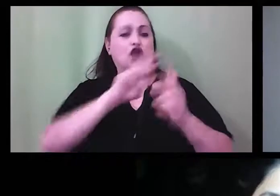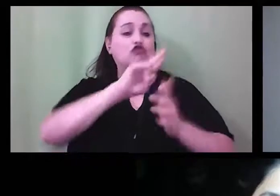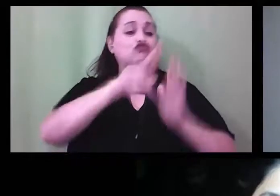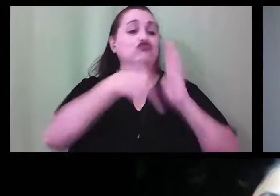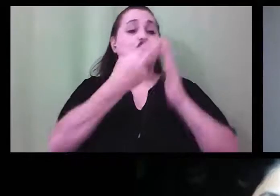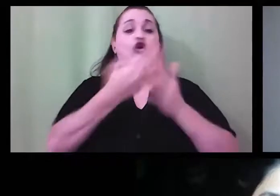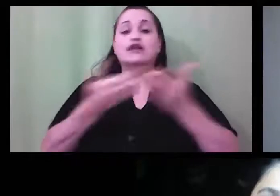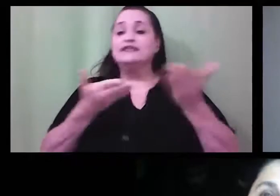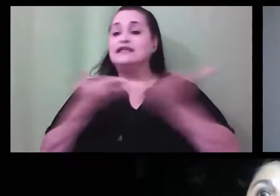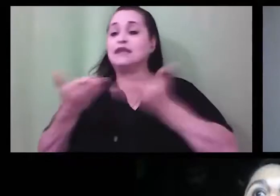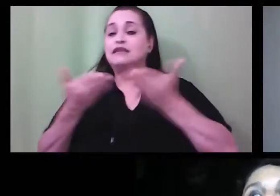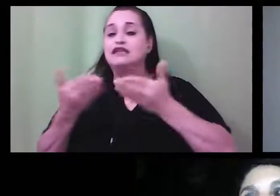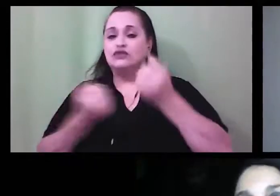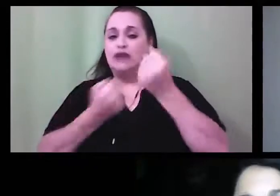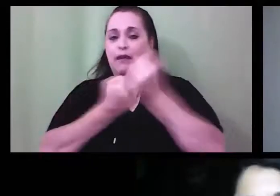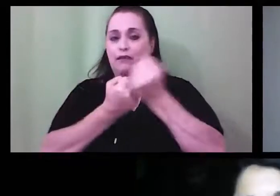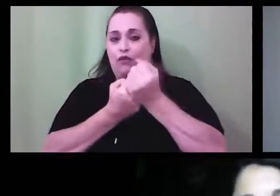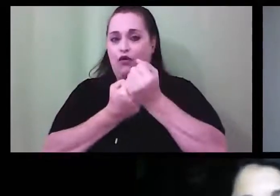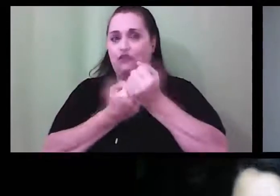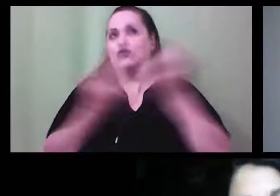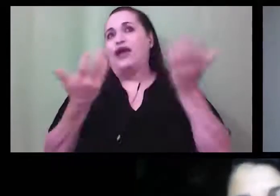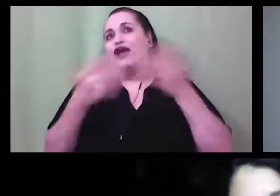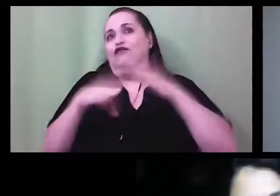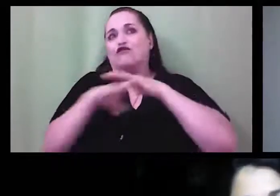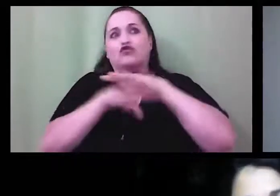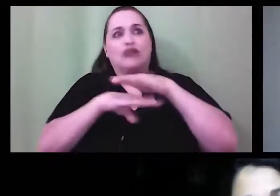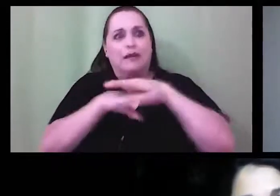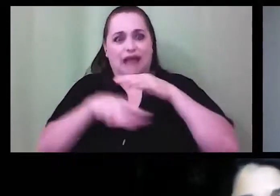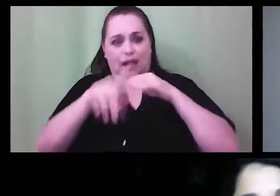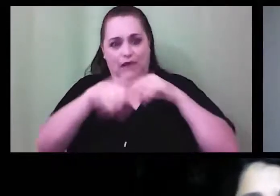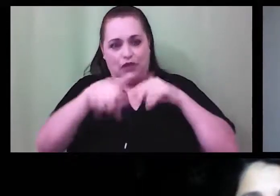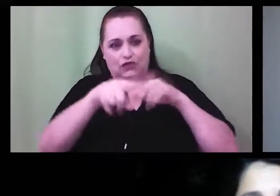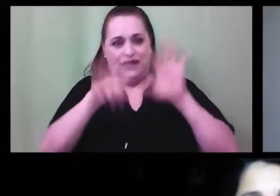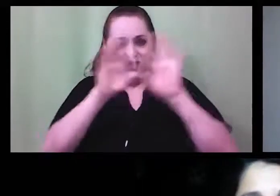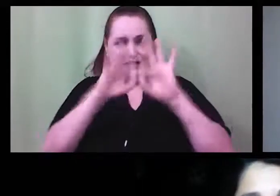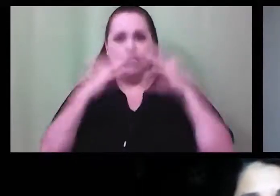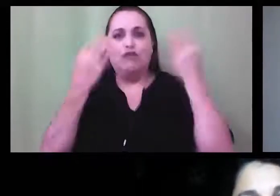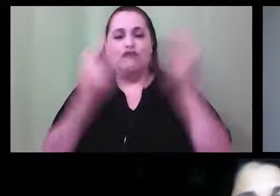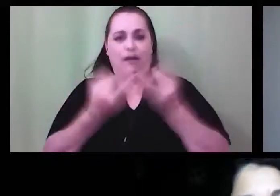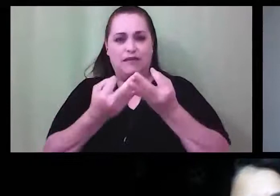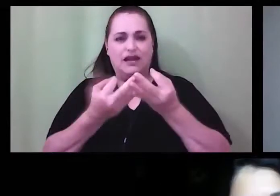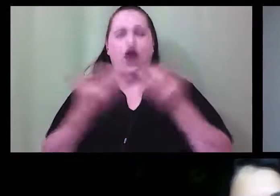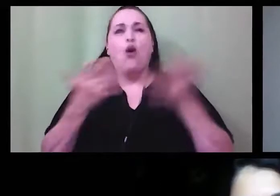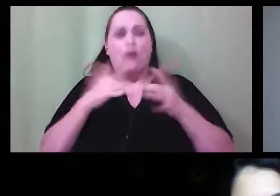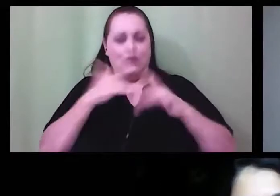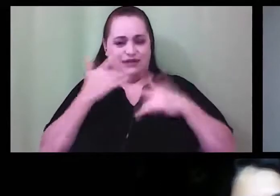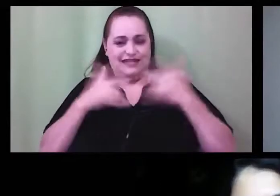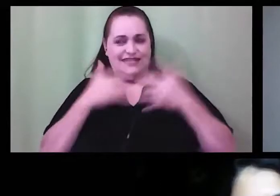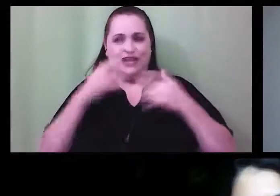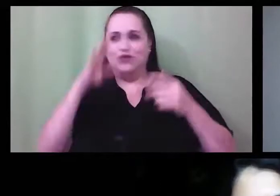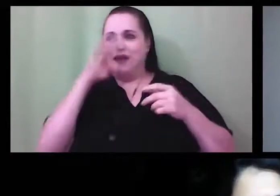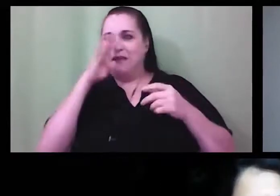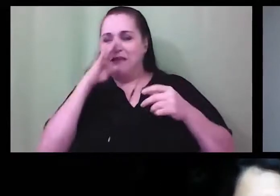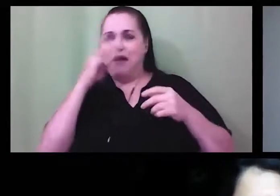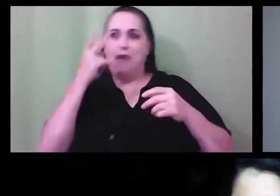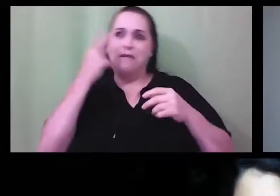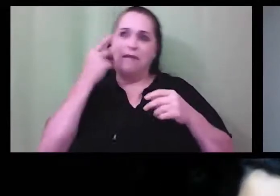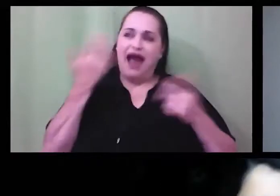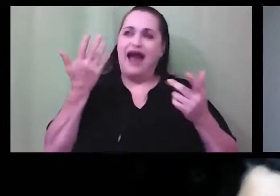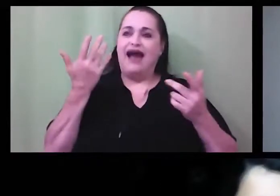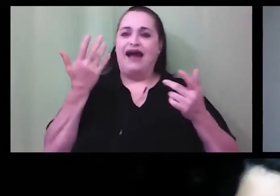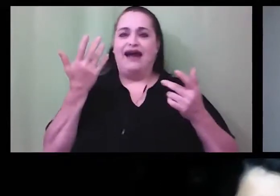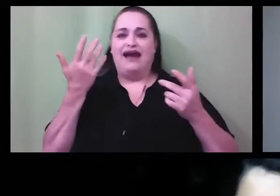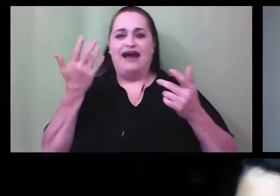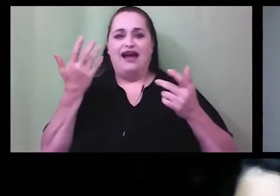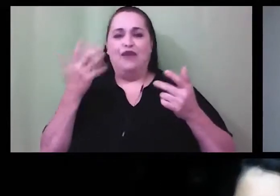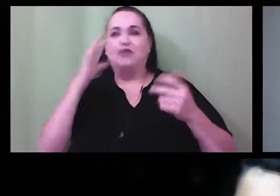servicios de apoyo? ¿Qué tan fundamentales son para ustedes como familia? ¿Cómo se siente una mamá, un papá,